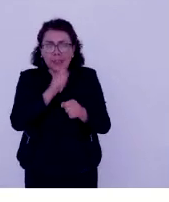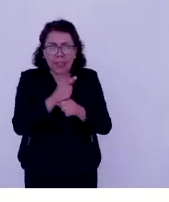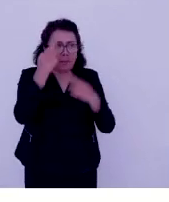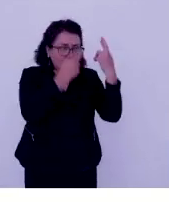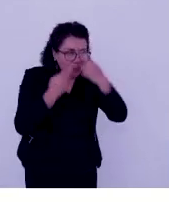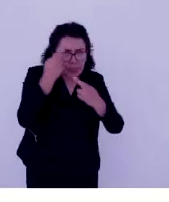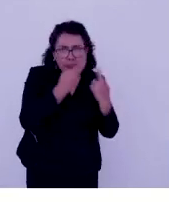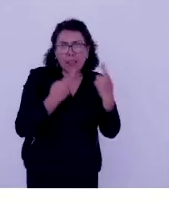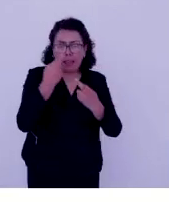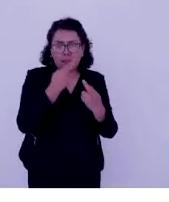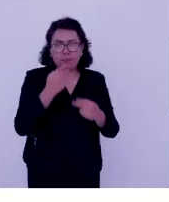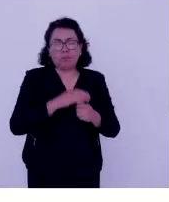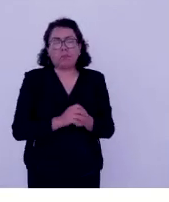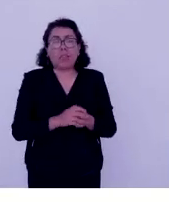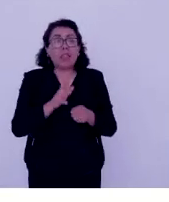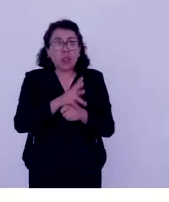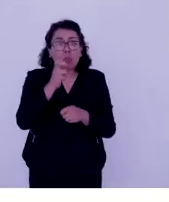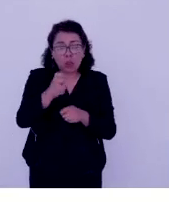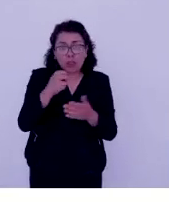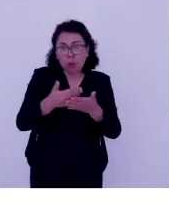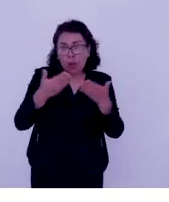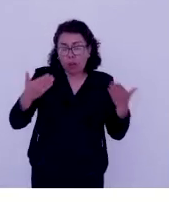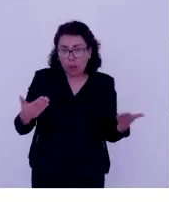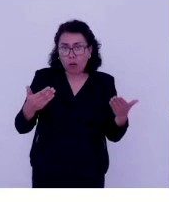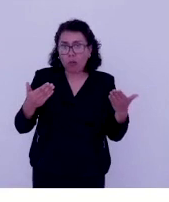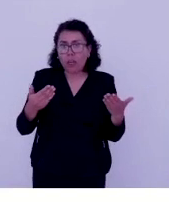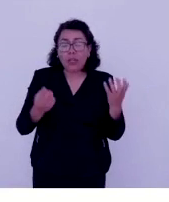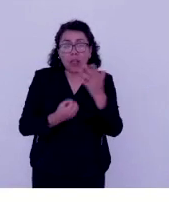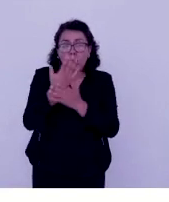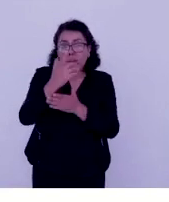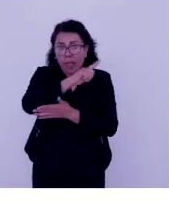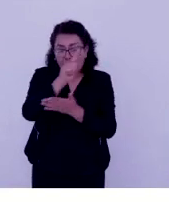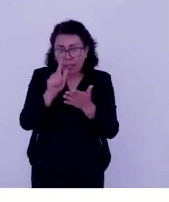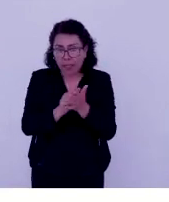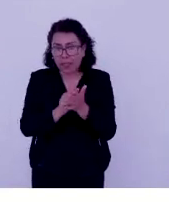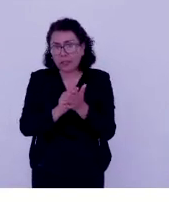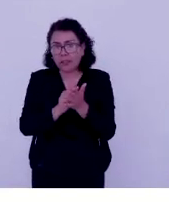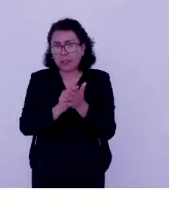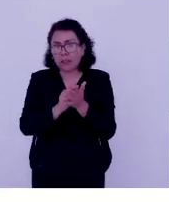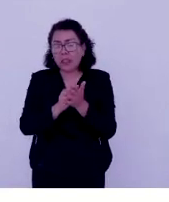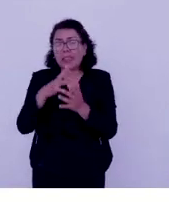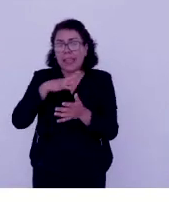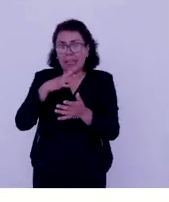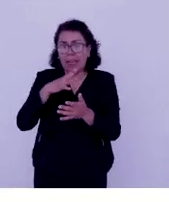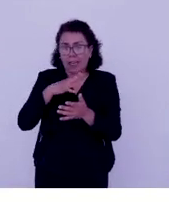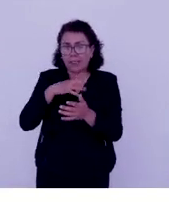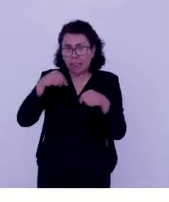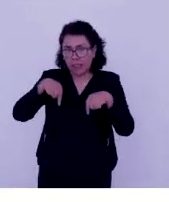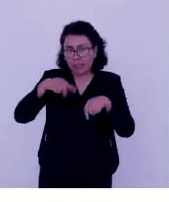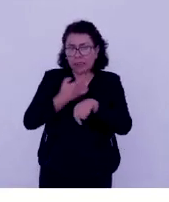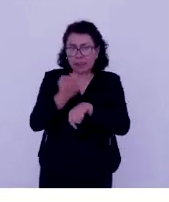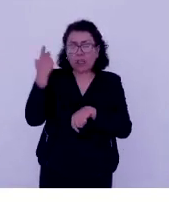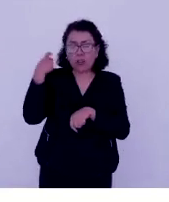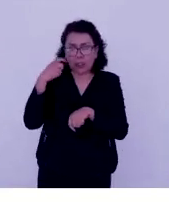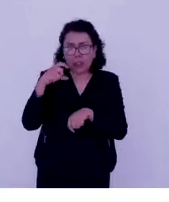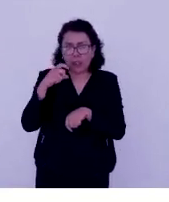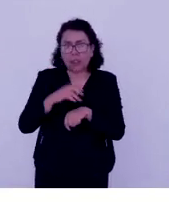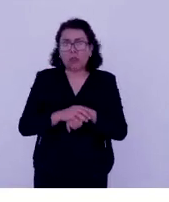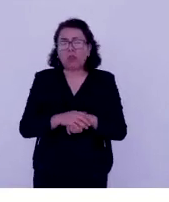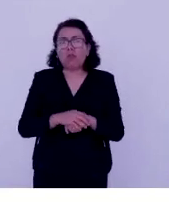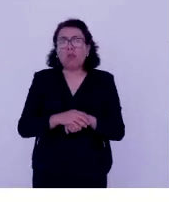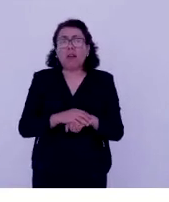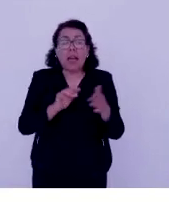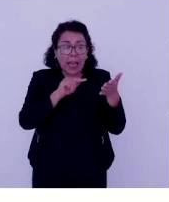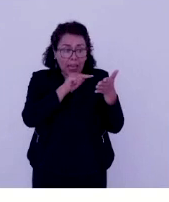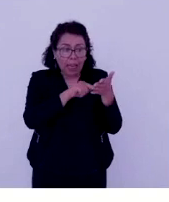realidad a partir de la entrada en vigor de la nueva Ley orgánica que contempla el poder judicial abierto emitimos el